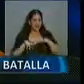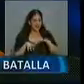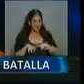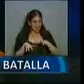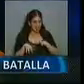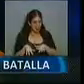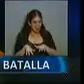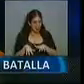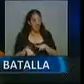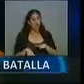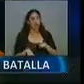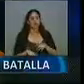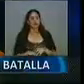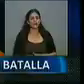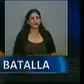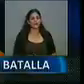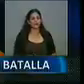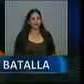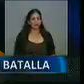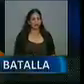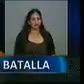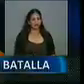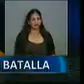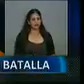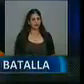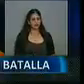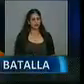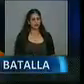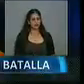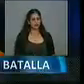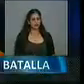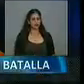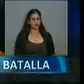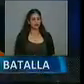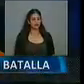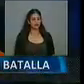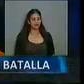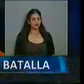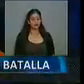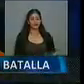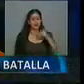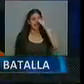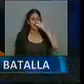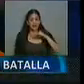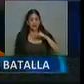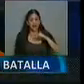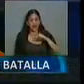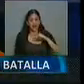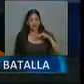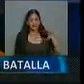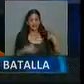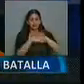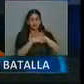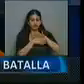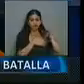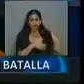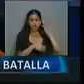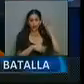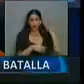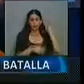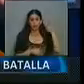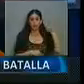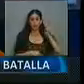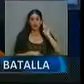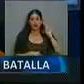justamente a las ferias por parte de la policía y en un momento cuando nos asomamos por una terraza sentimos disparos